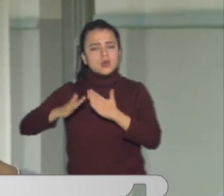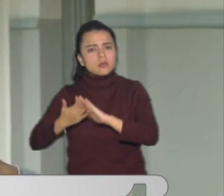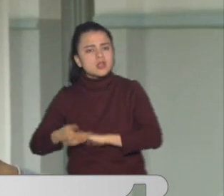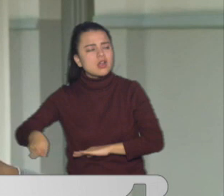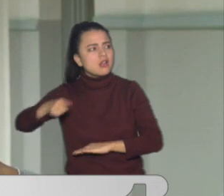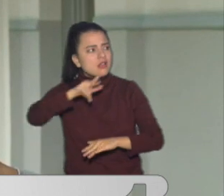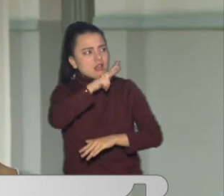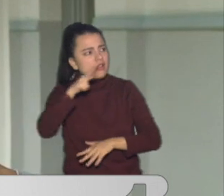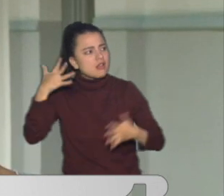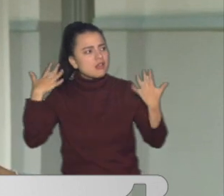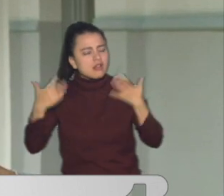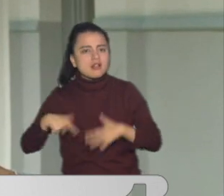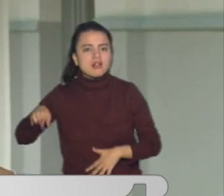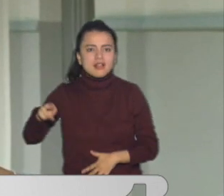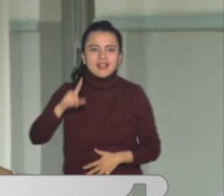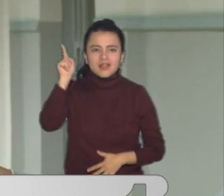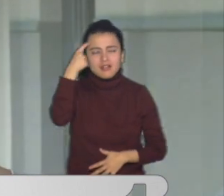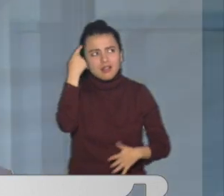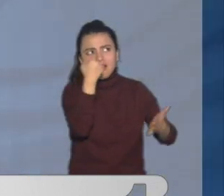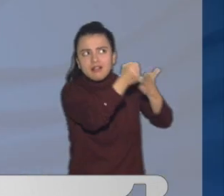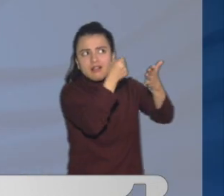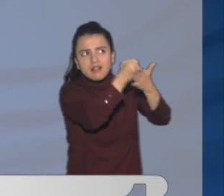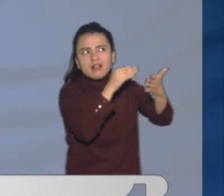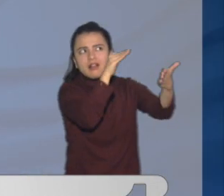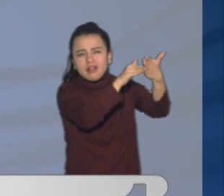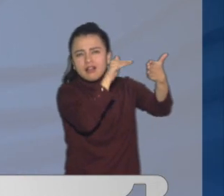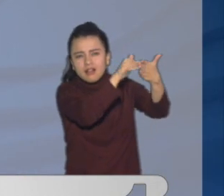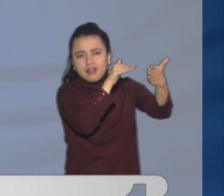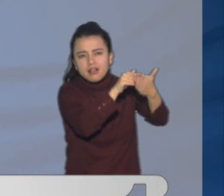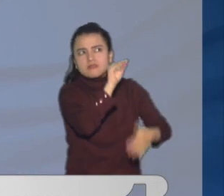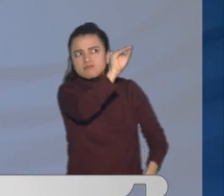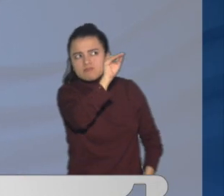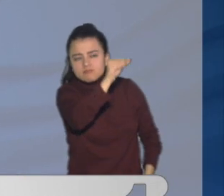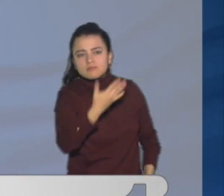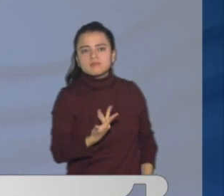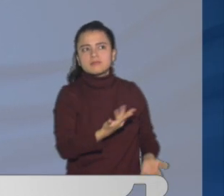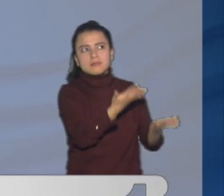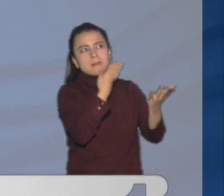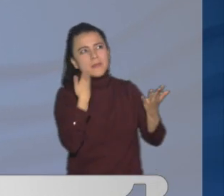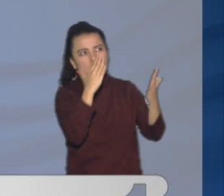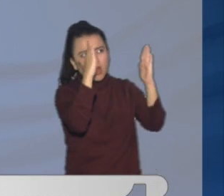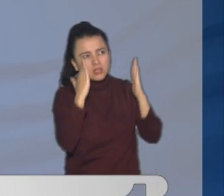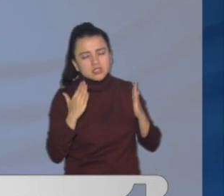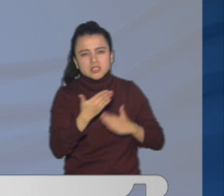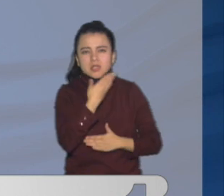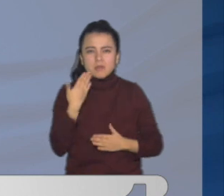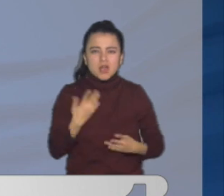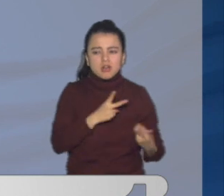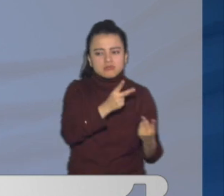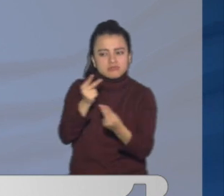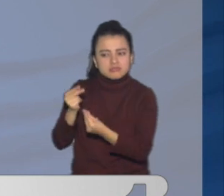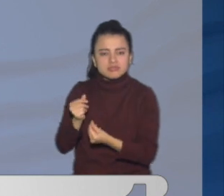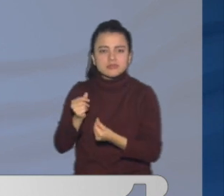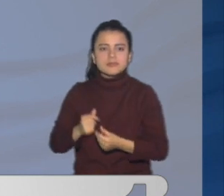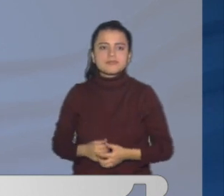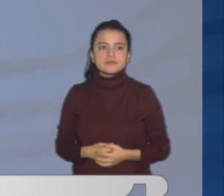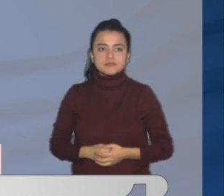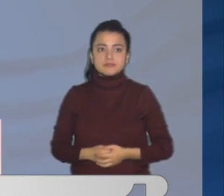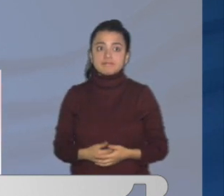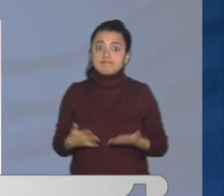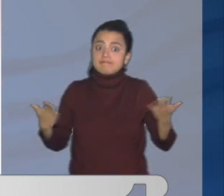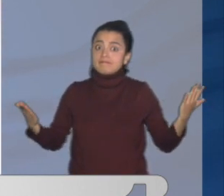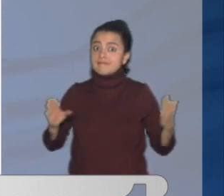reclaman del gobierno nacional y el gobierno departamental un mejor trato, una mejor inversión. Aunque todavía no hay pistas de los responsables,